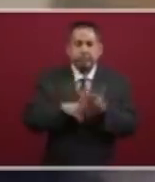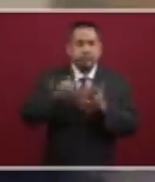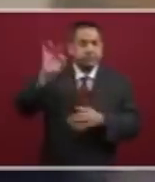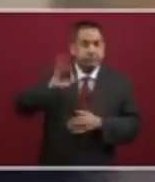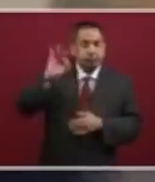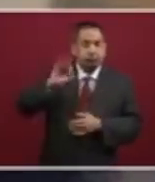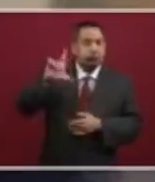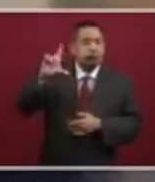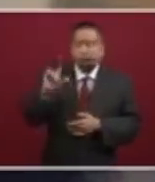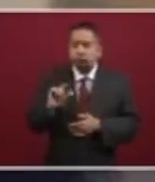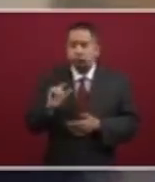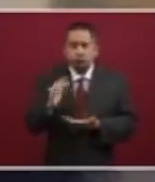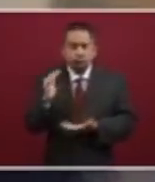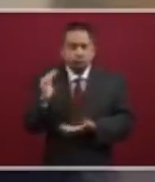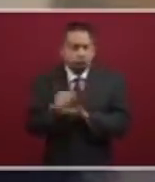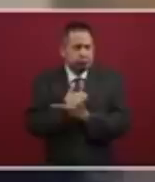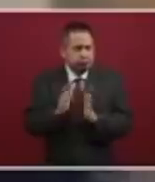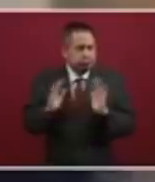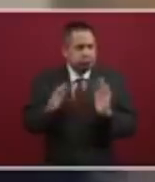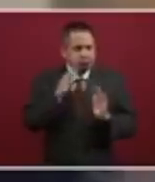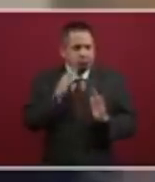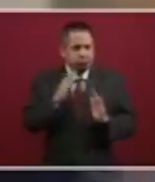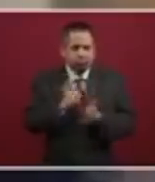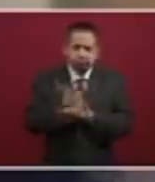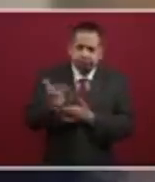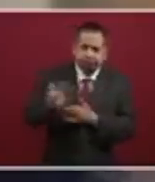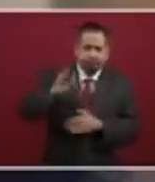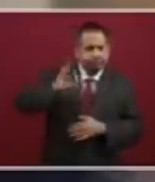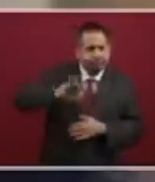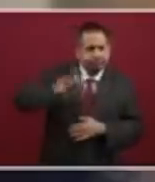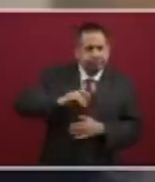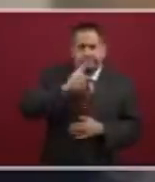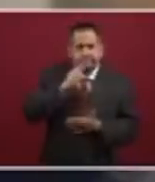tasa de interés.